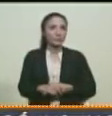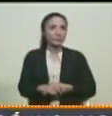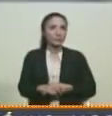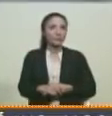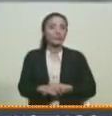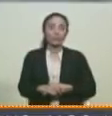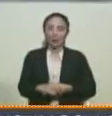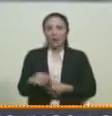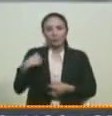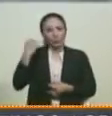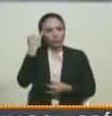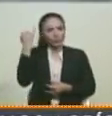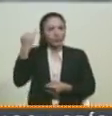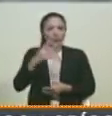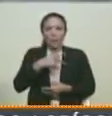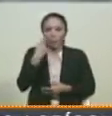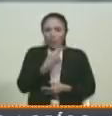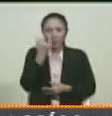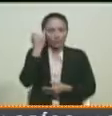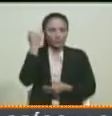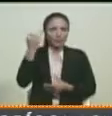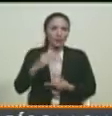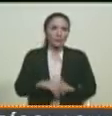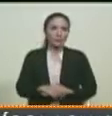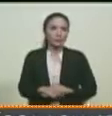Creo en esa política.